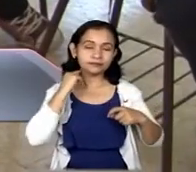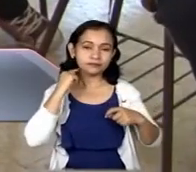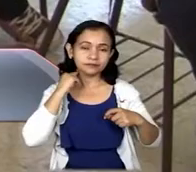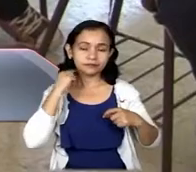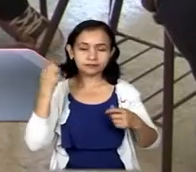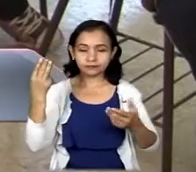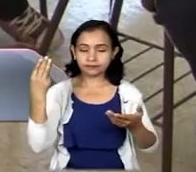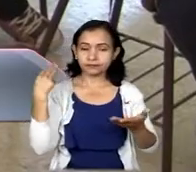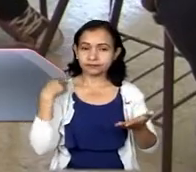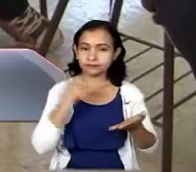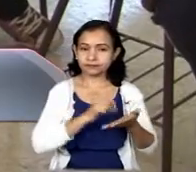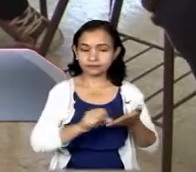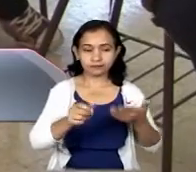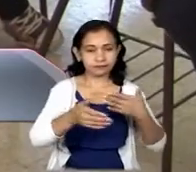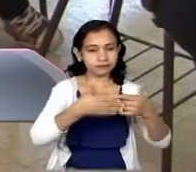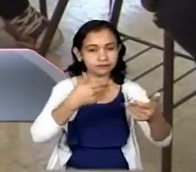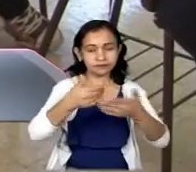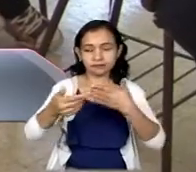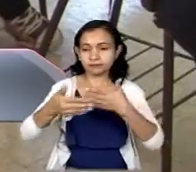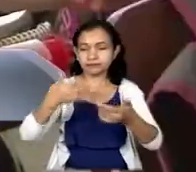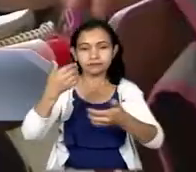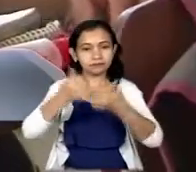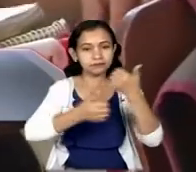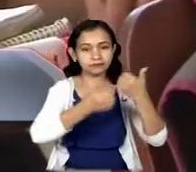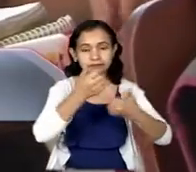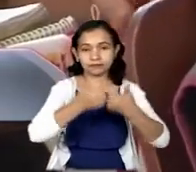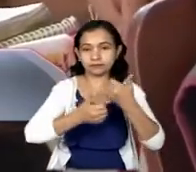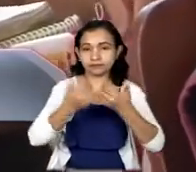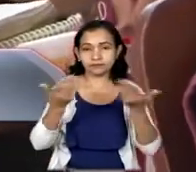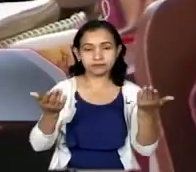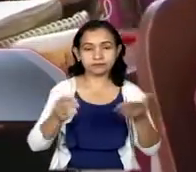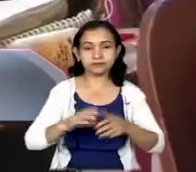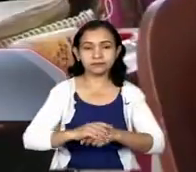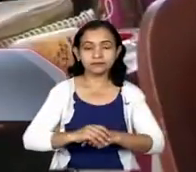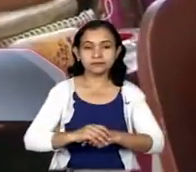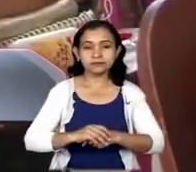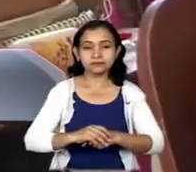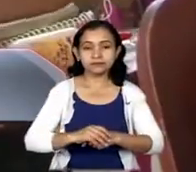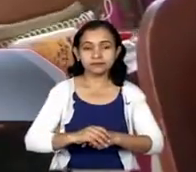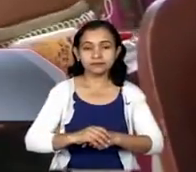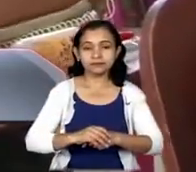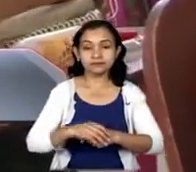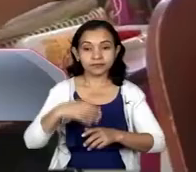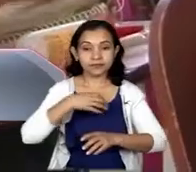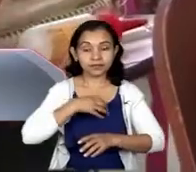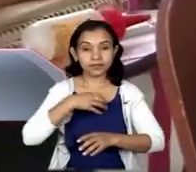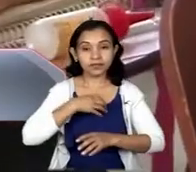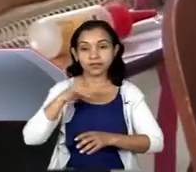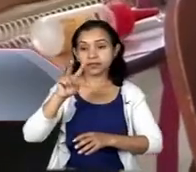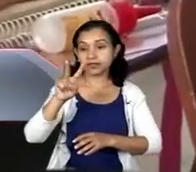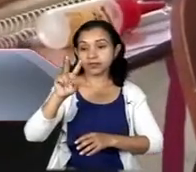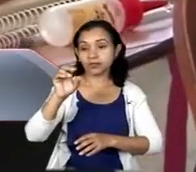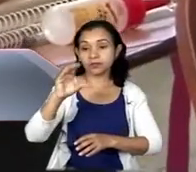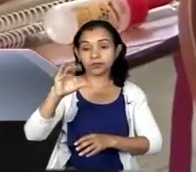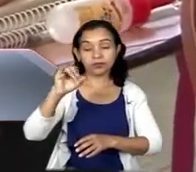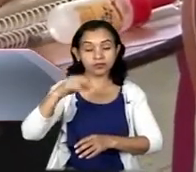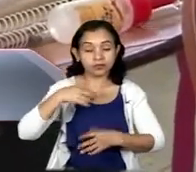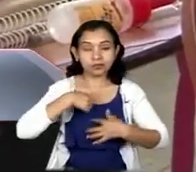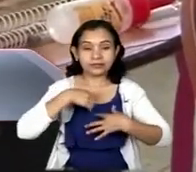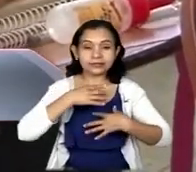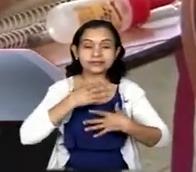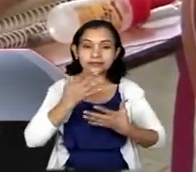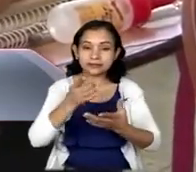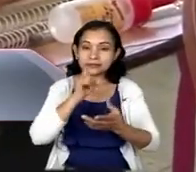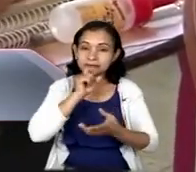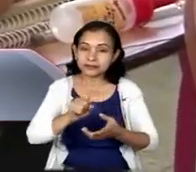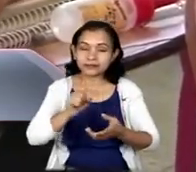maestro, esté en la situación que esté y en el contexto que esté. Porque además es una vocación también. Por eso es que te puedo decir que también